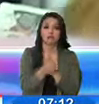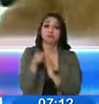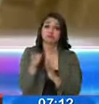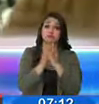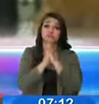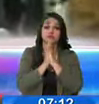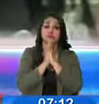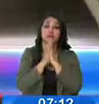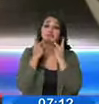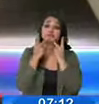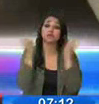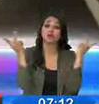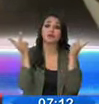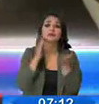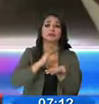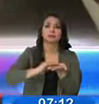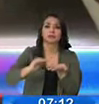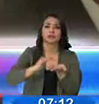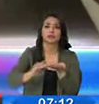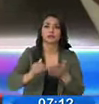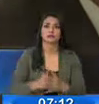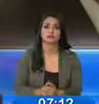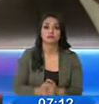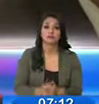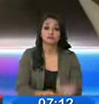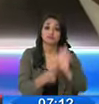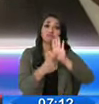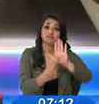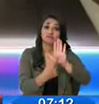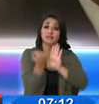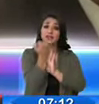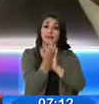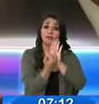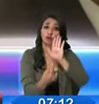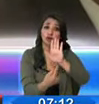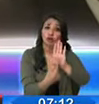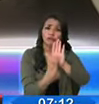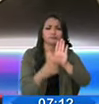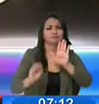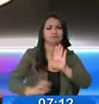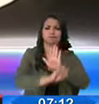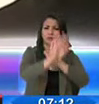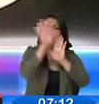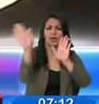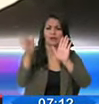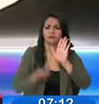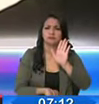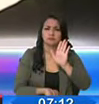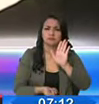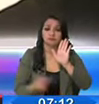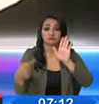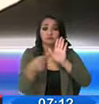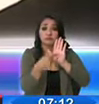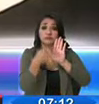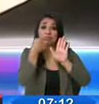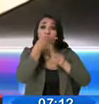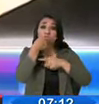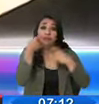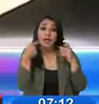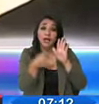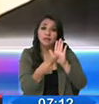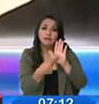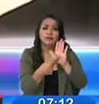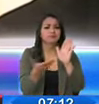disculpas públicas. Una imagen vale más que mil palabras. Una imagen falsa es